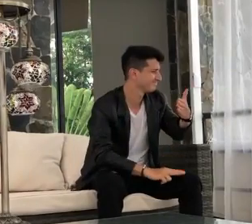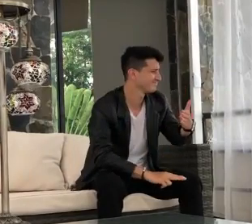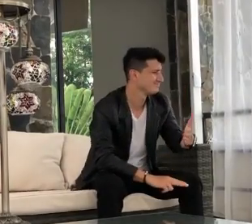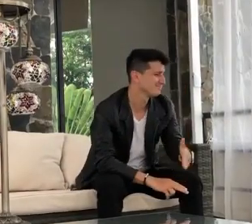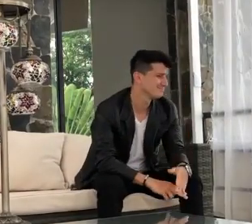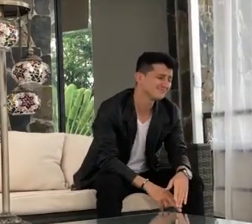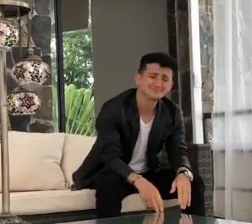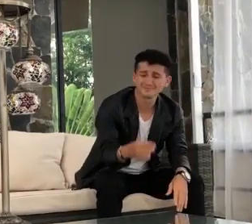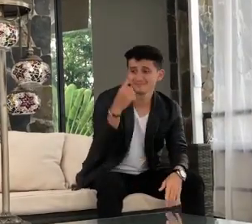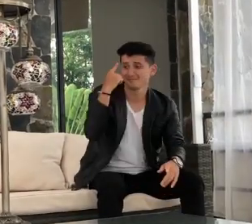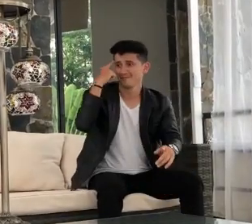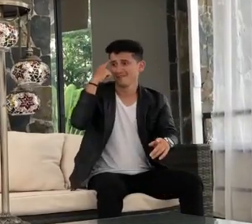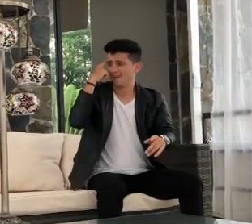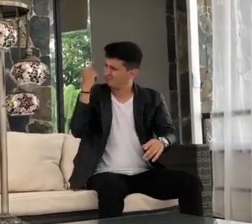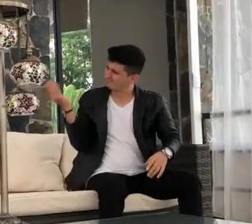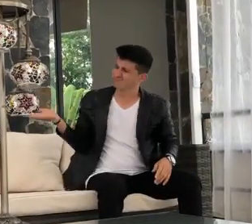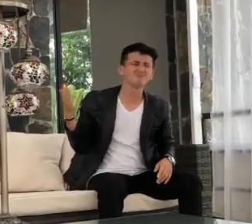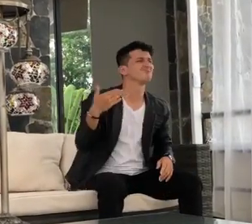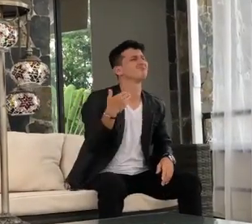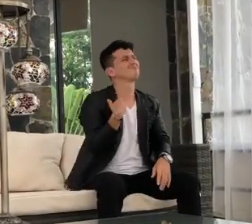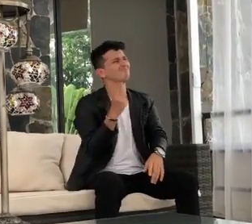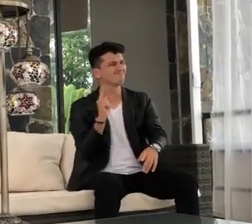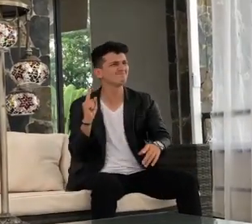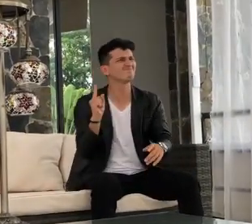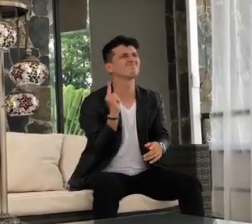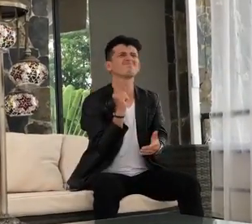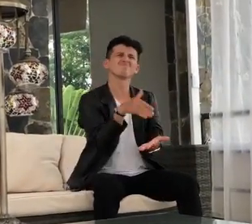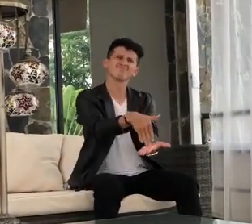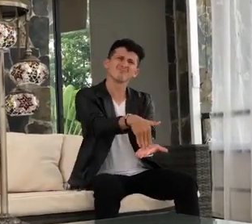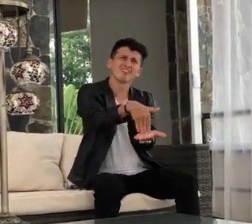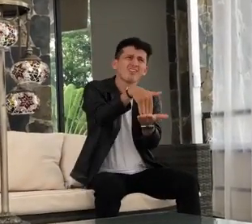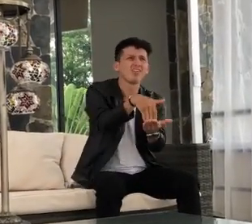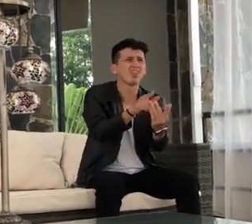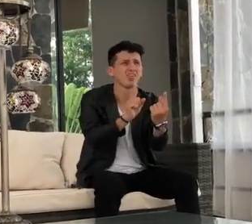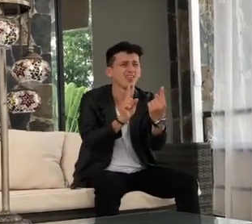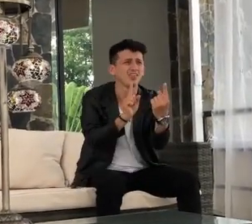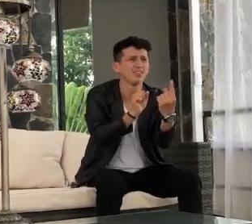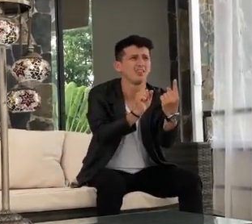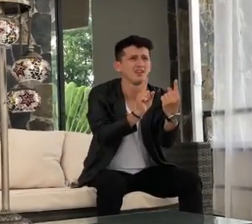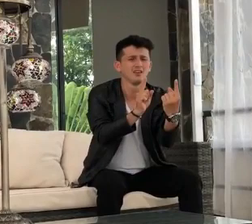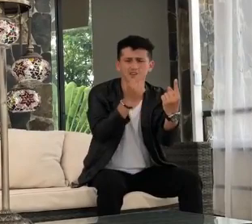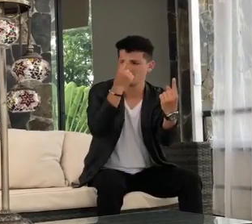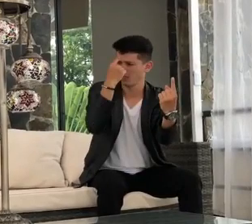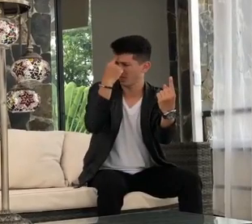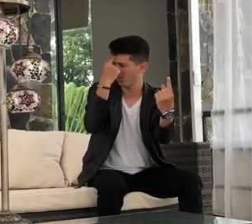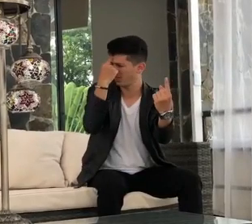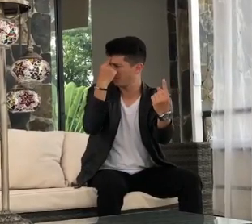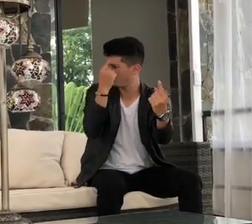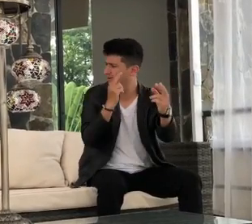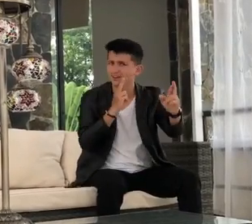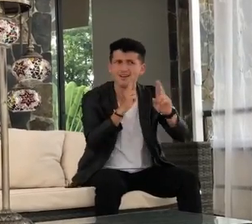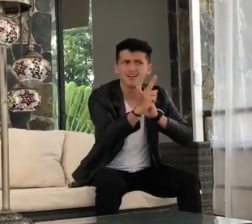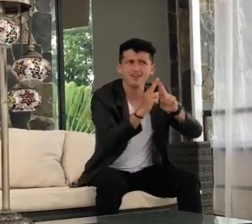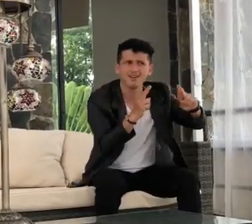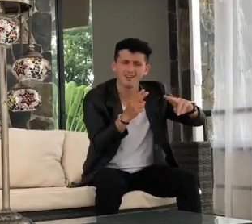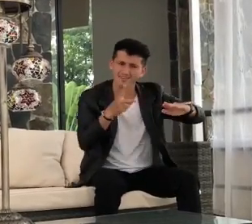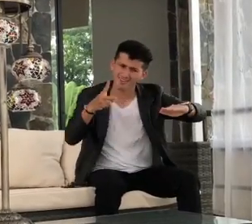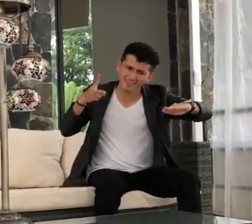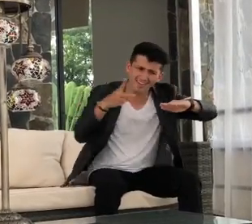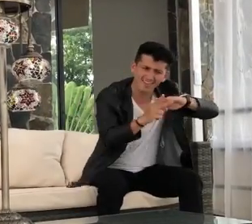prohibida. Y cuando me atrevo a hablar, pa' cortar con